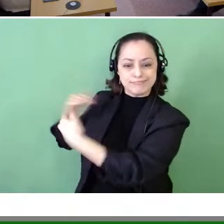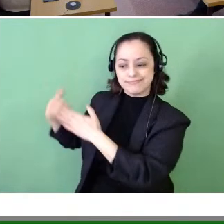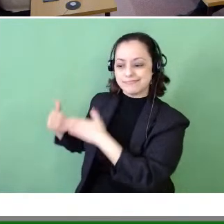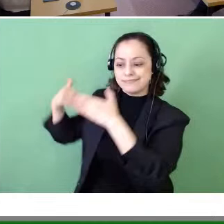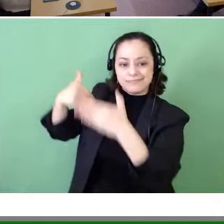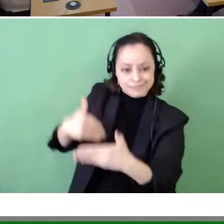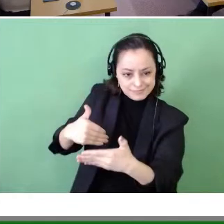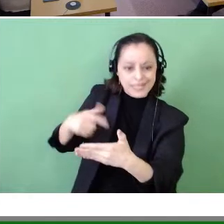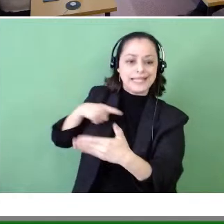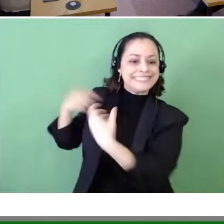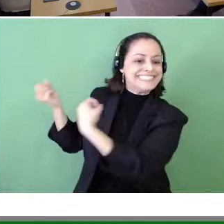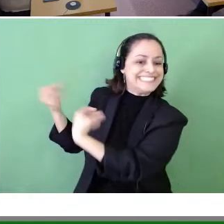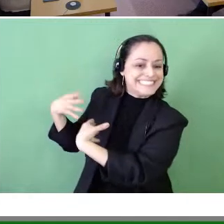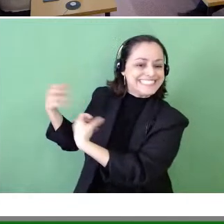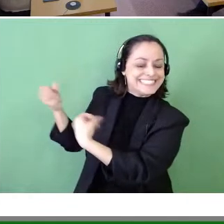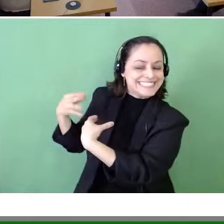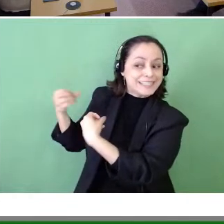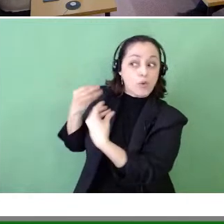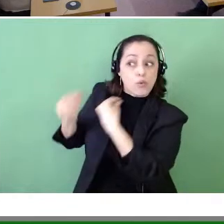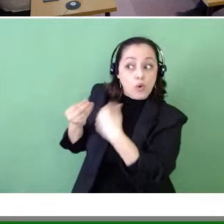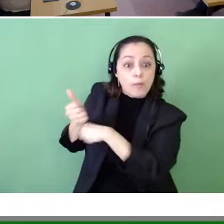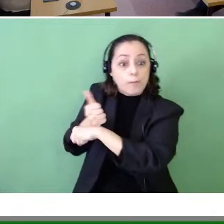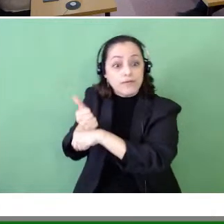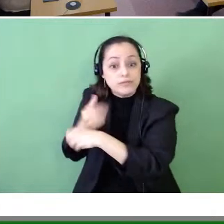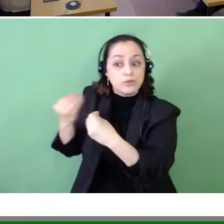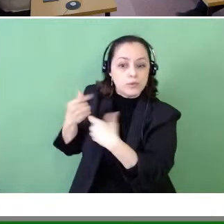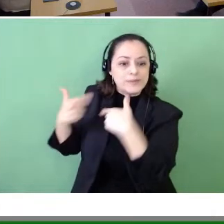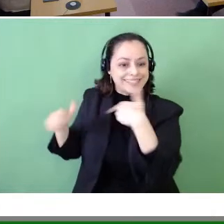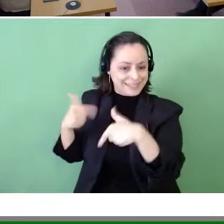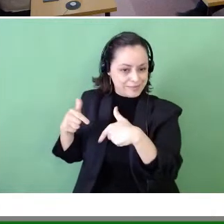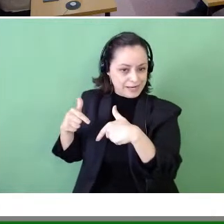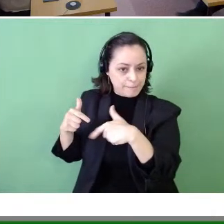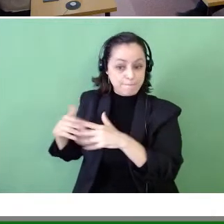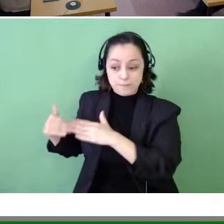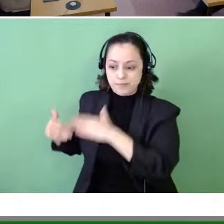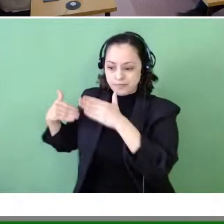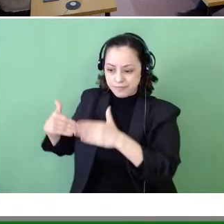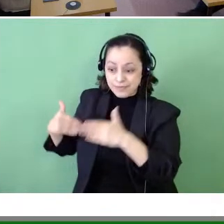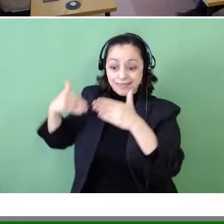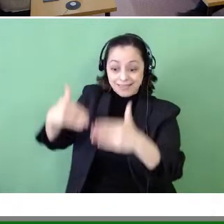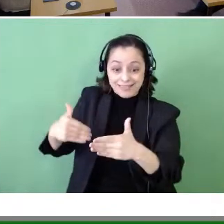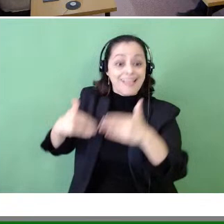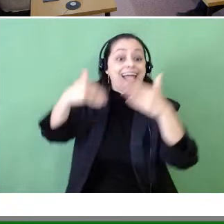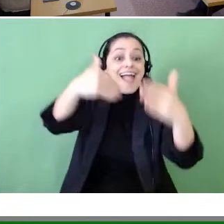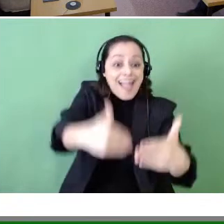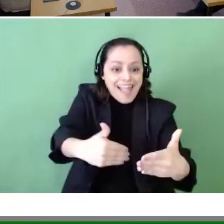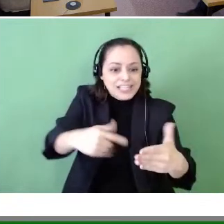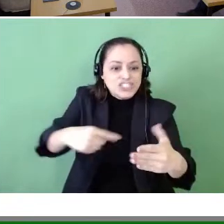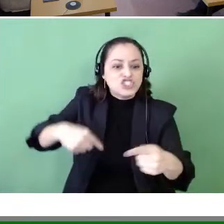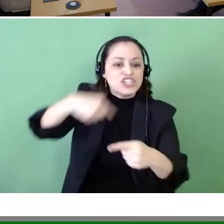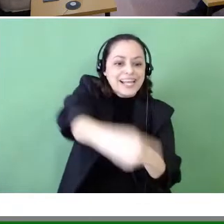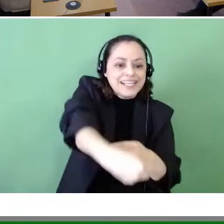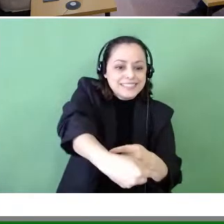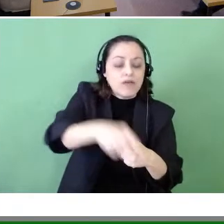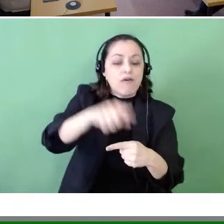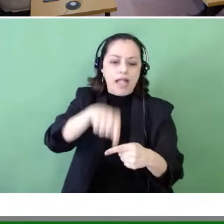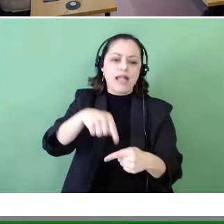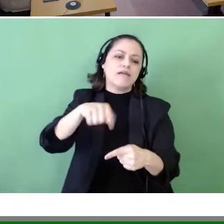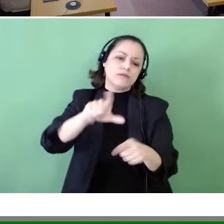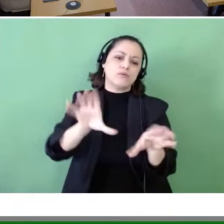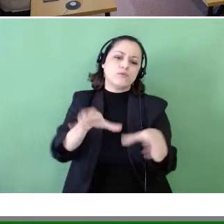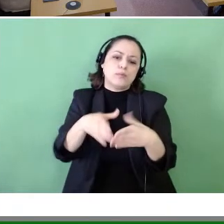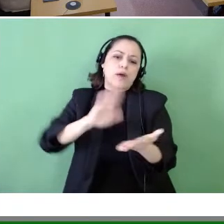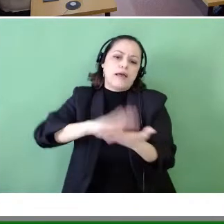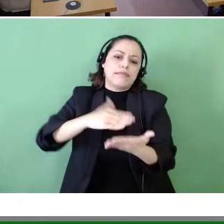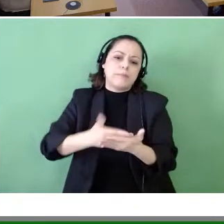que le enseñaba la profesión. Y después el tercer grupo que llamamos de intérpretes graduados, que son aquellos